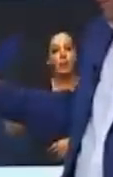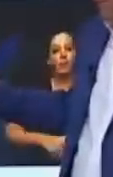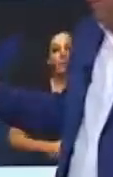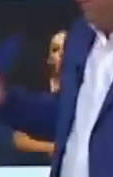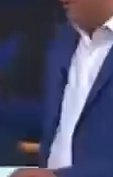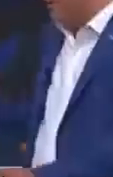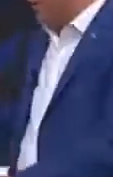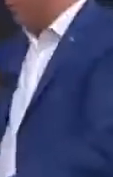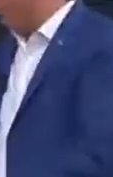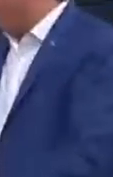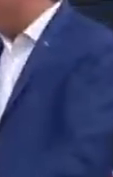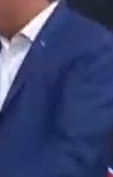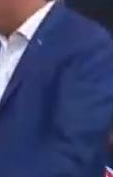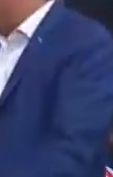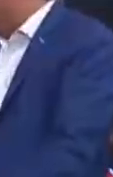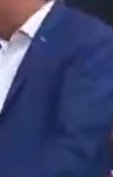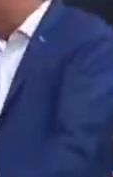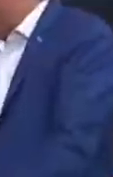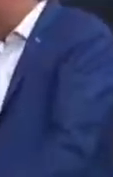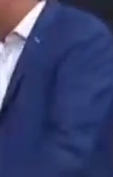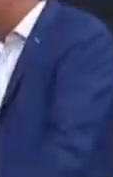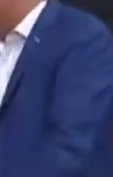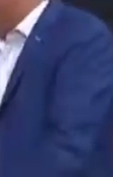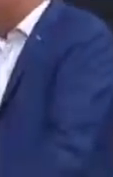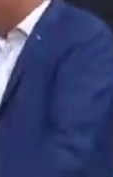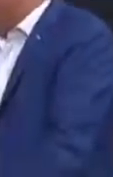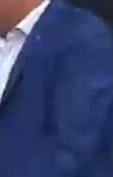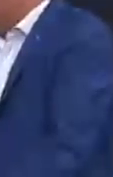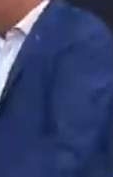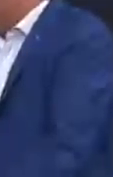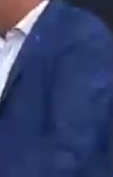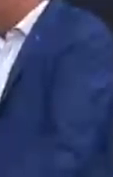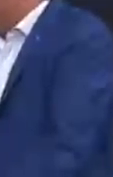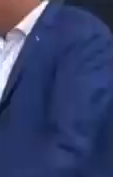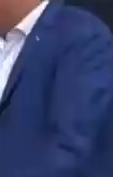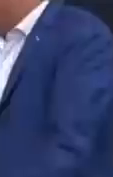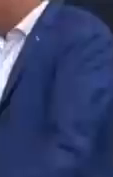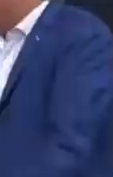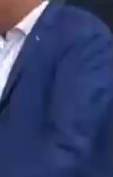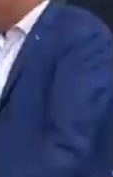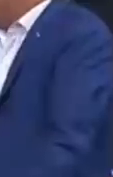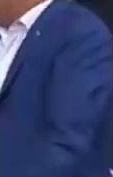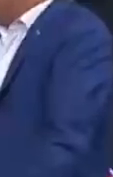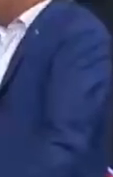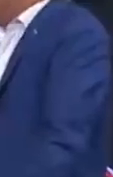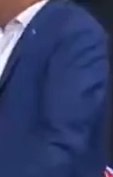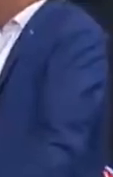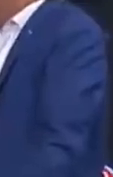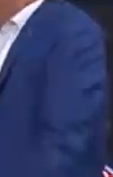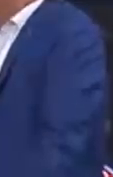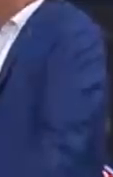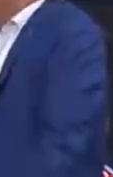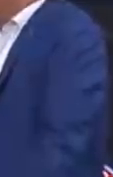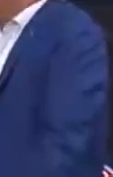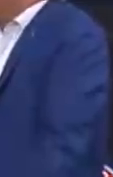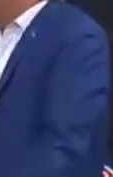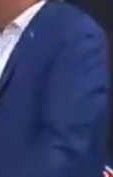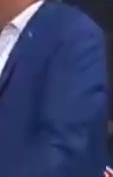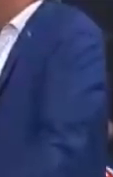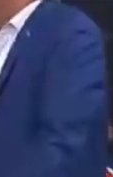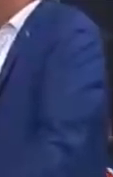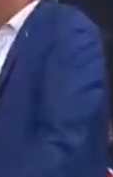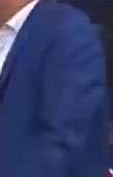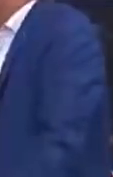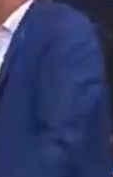esa grieta, esa confrontación, es el oficialismo. Lo necesita más, la oposición también, porque la situación espiraliza y la